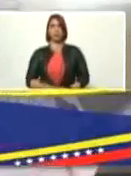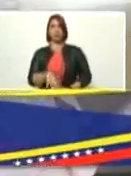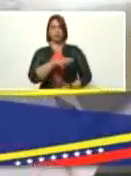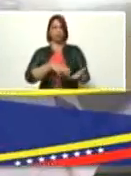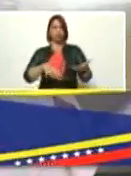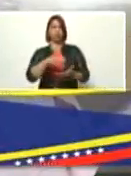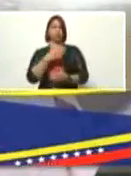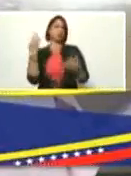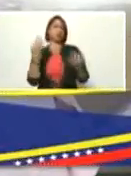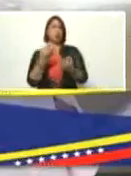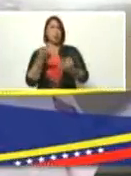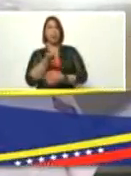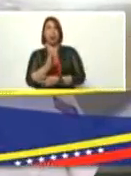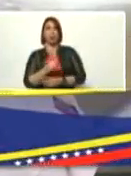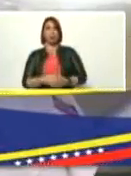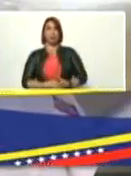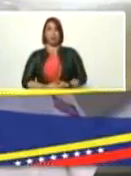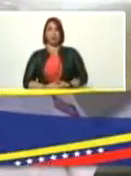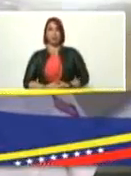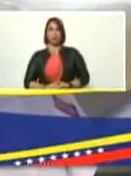Turbulencia siempre va a haber.